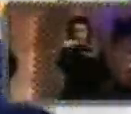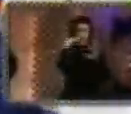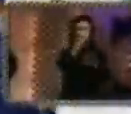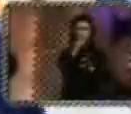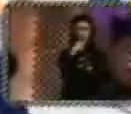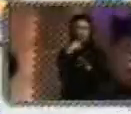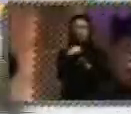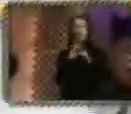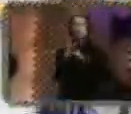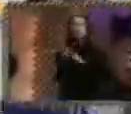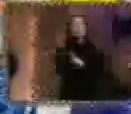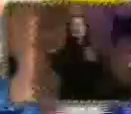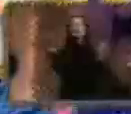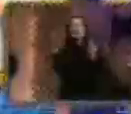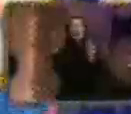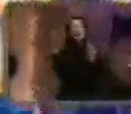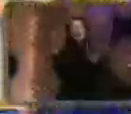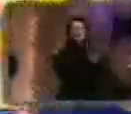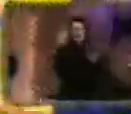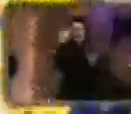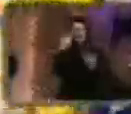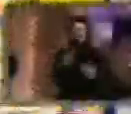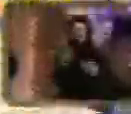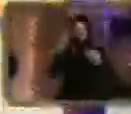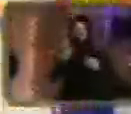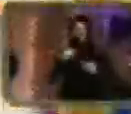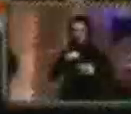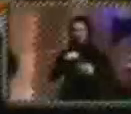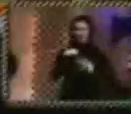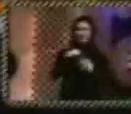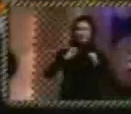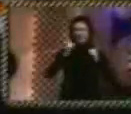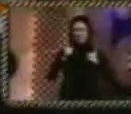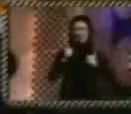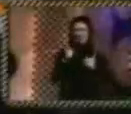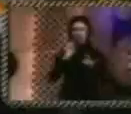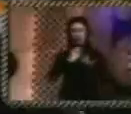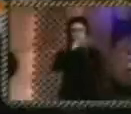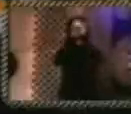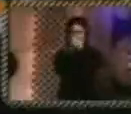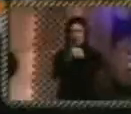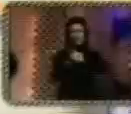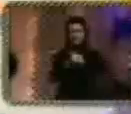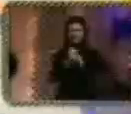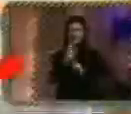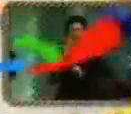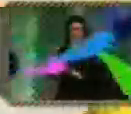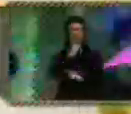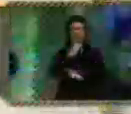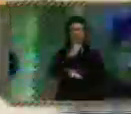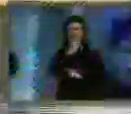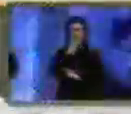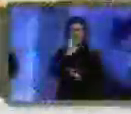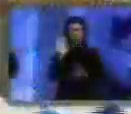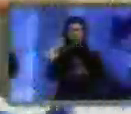Y yo le respondí, creo que empiezo a ser gay. Viciosa, viciosa, viciosa. Me